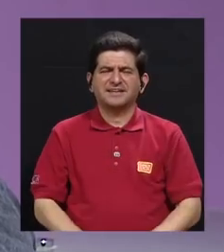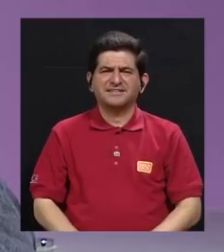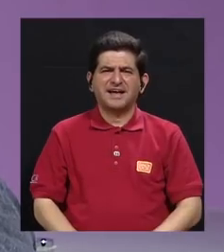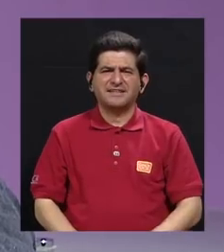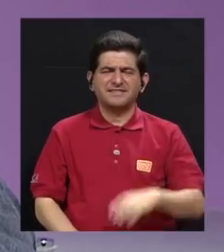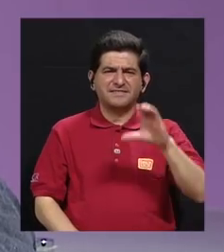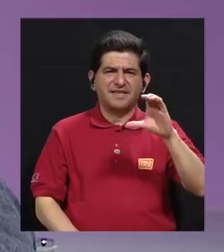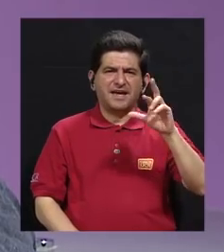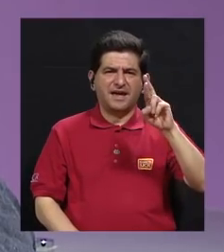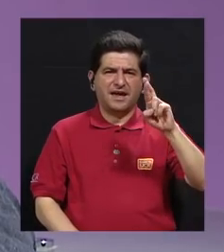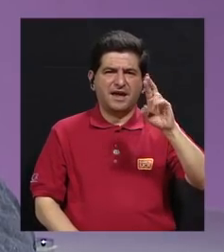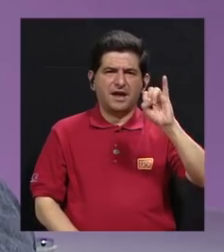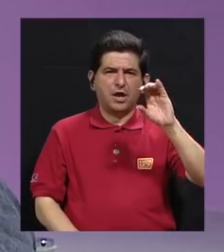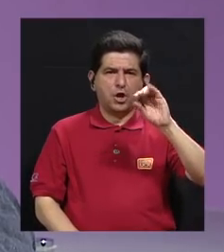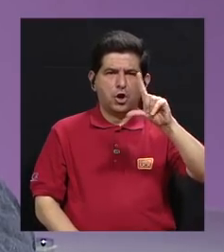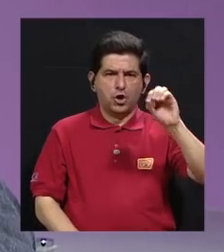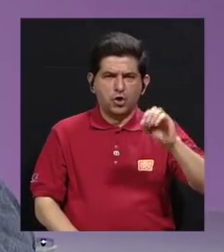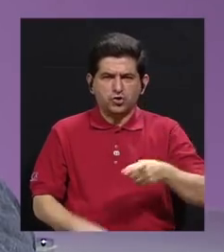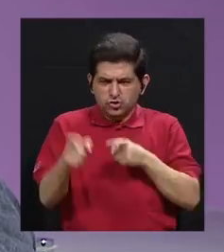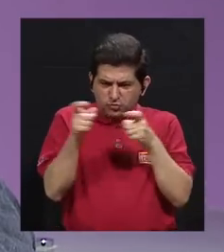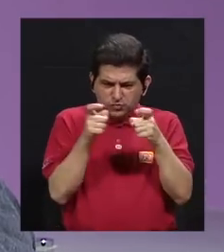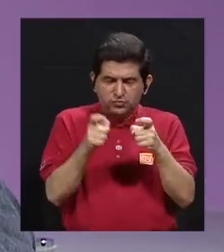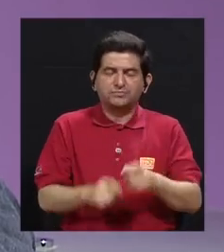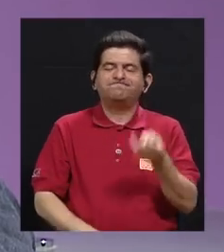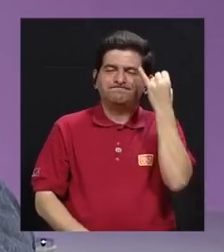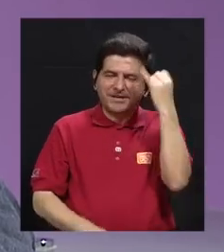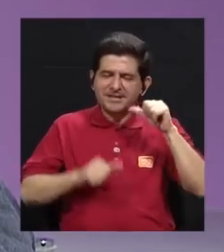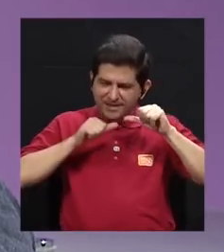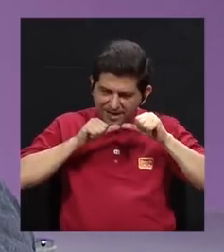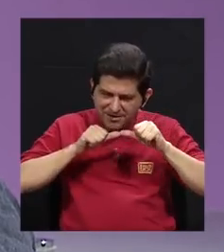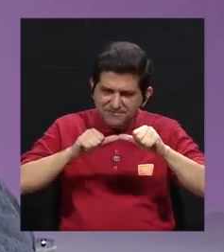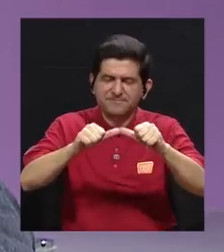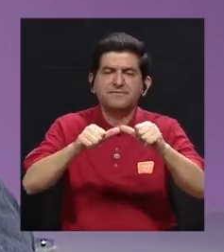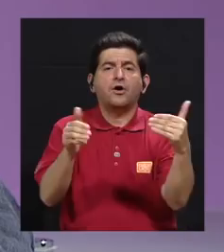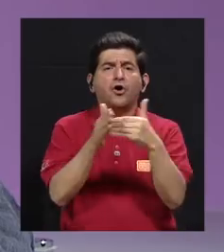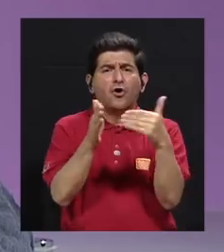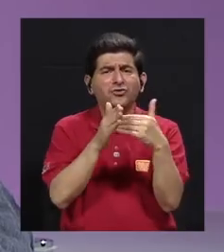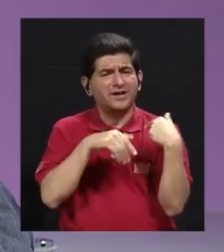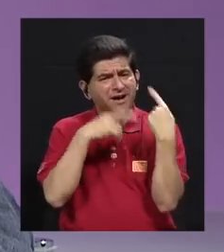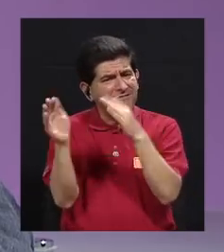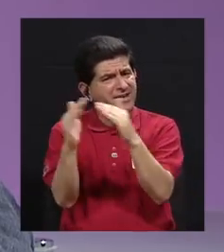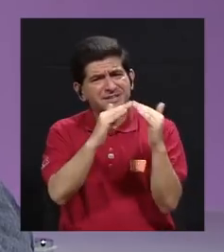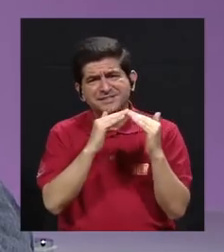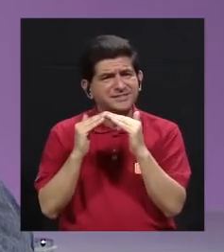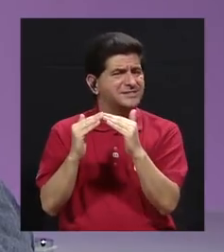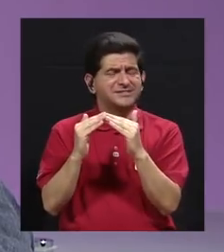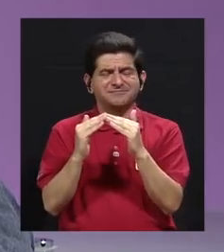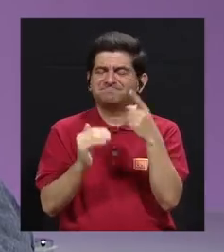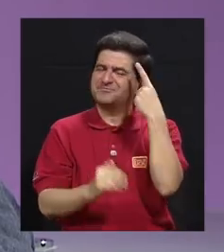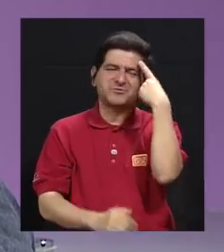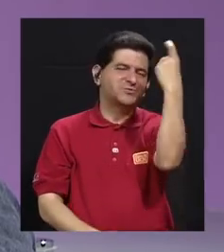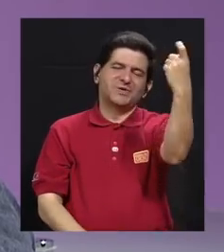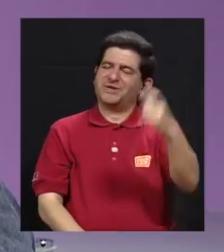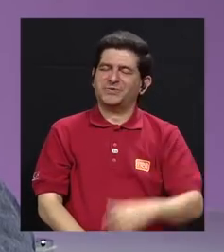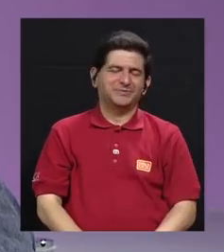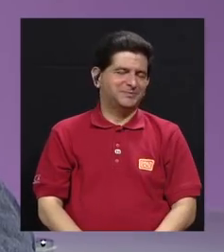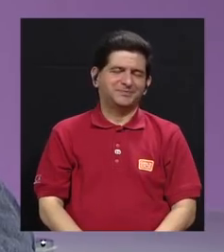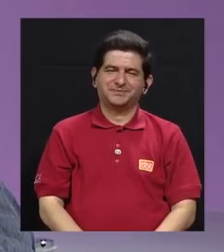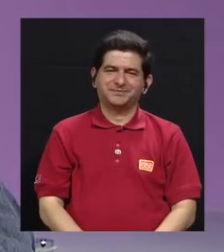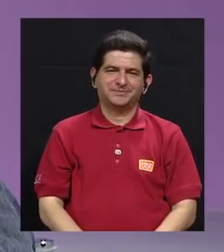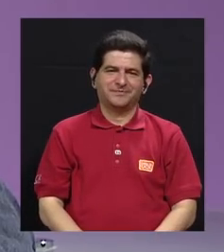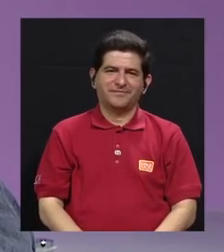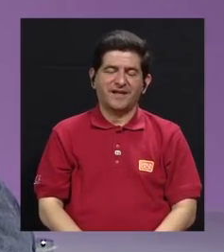hacia acriollarse era una tendencia dominante y volver a la comunidad era una